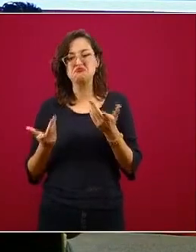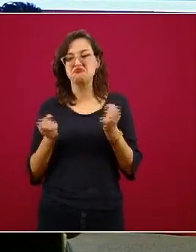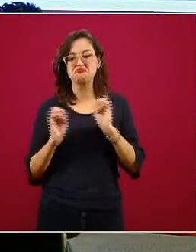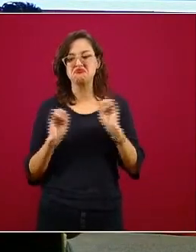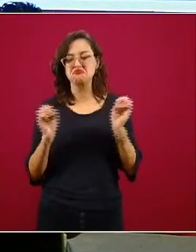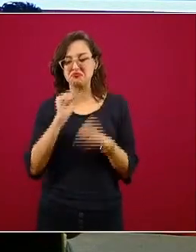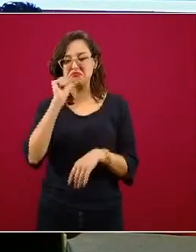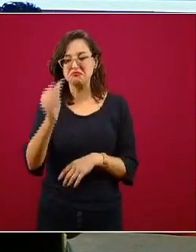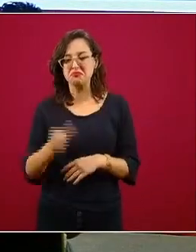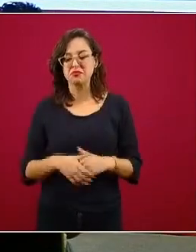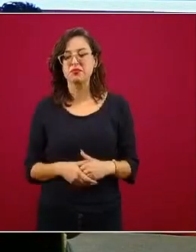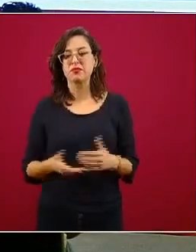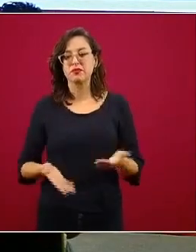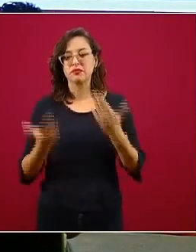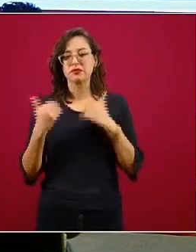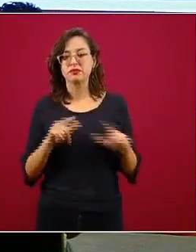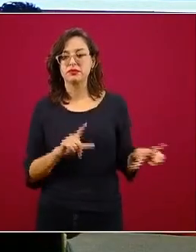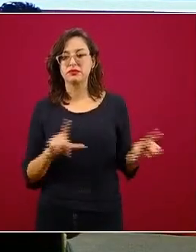el siguiente estado.